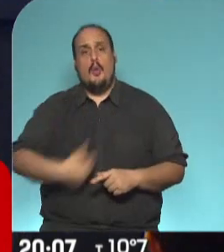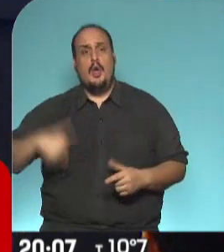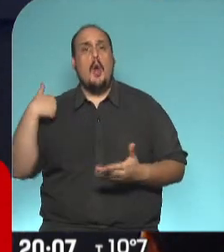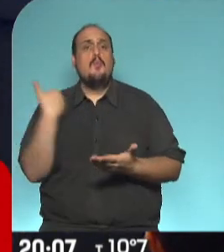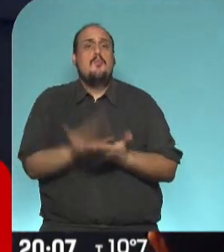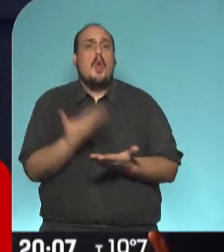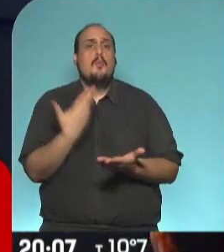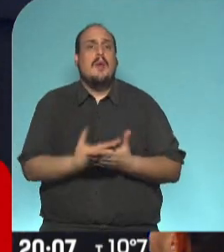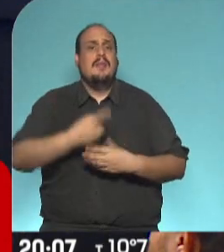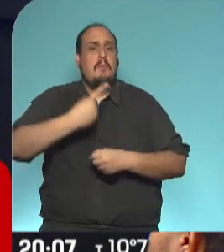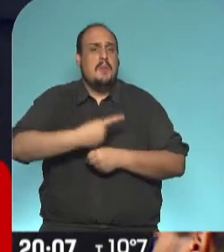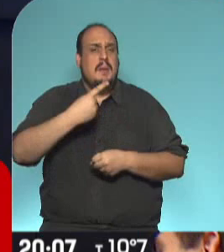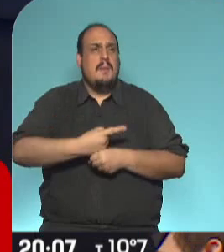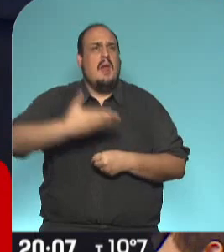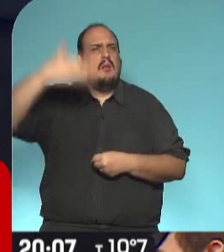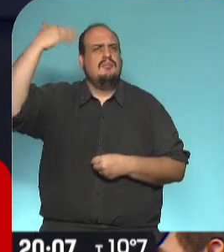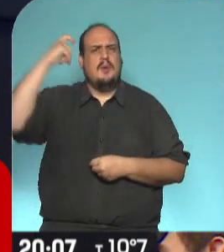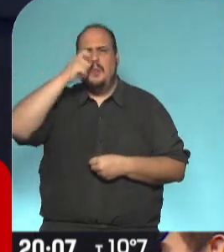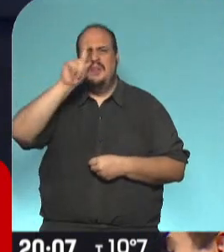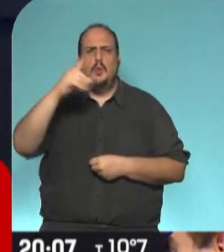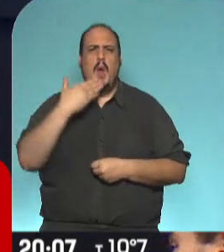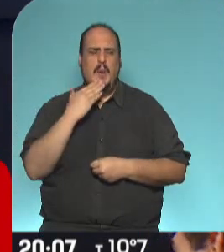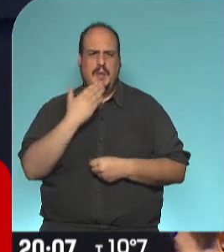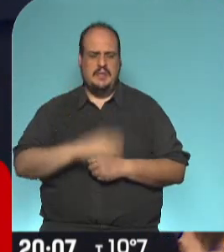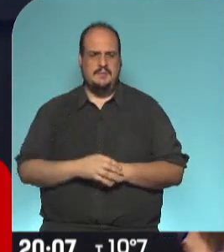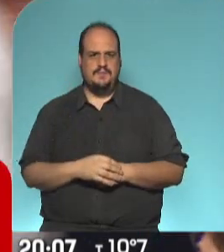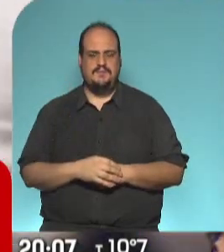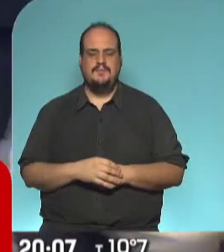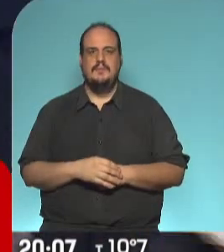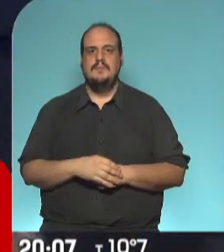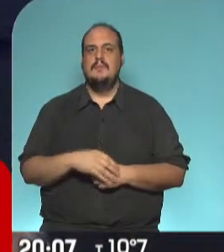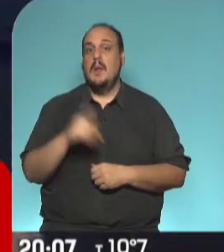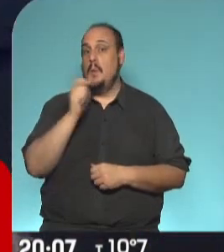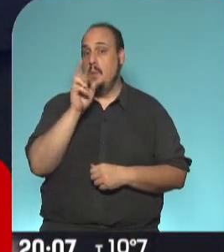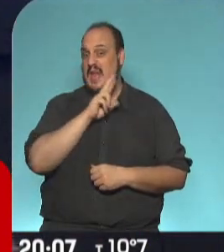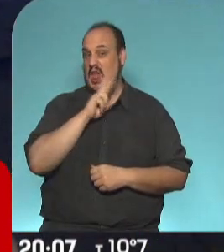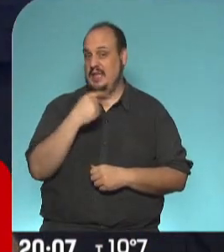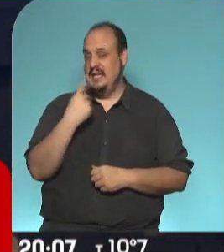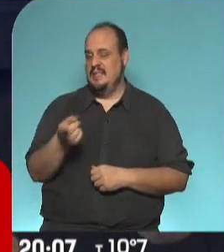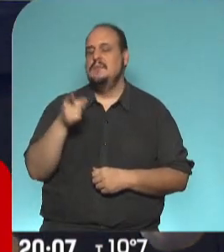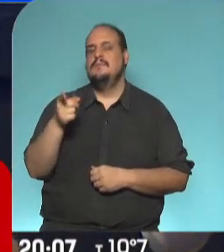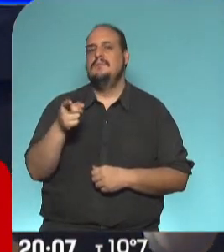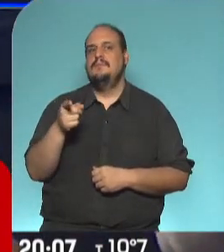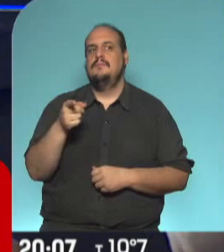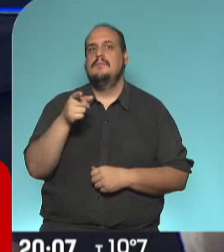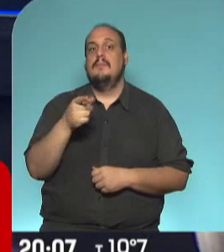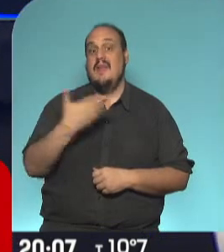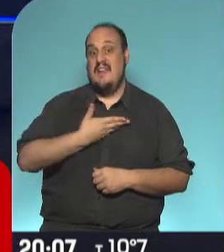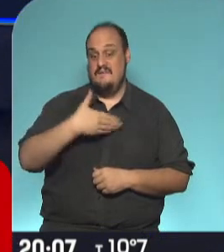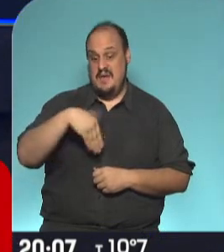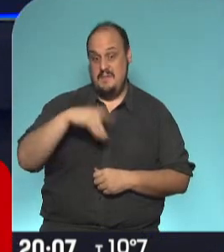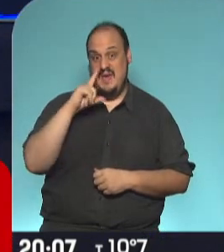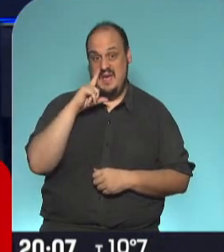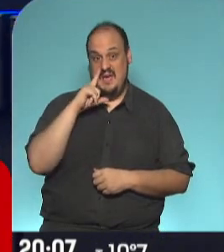nacional, Nazarena, allá por el 21 de abril. Claro, bueno, antes de esto, el Fondo Monetario Internacional llega